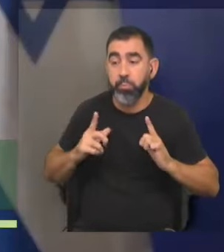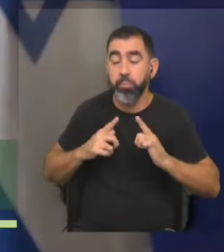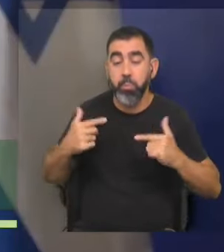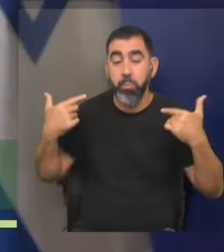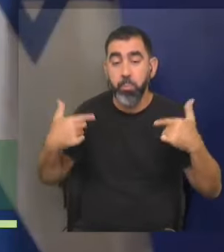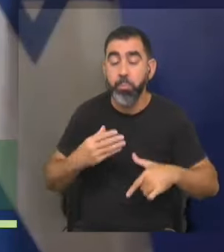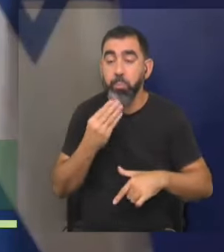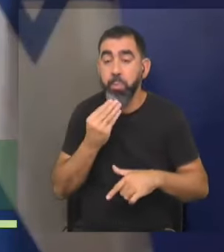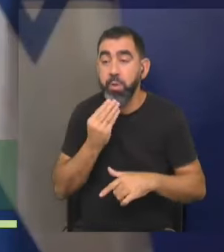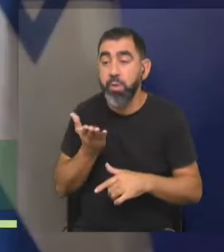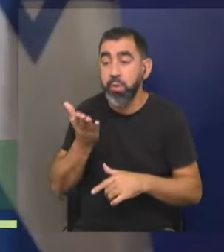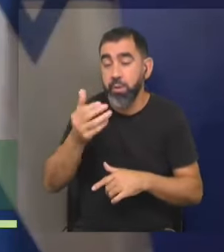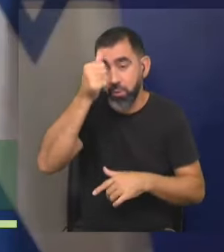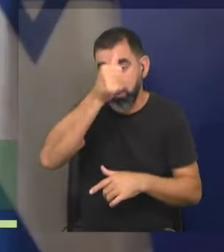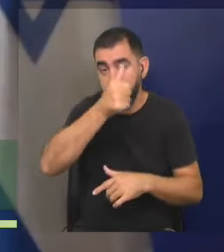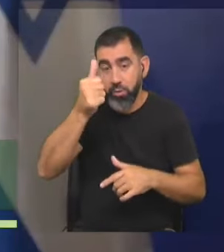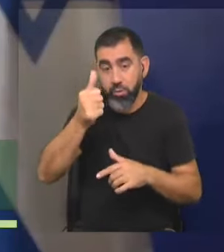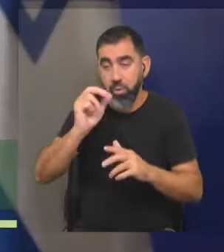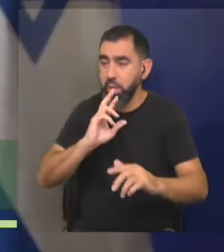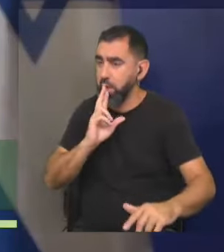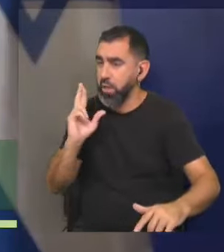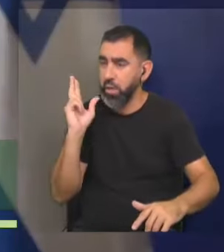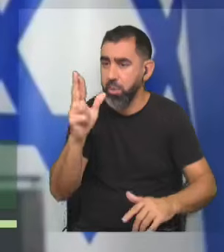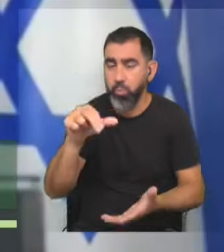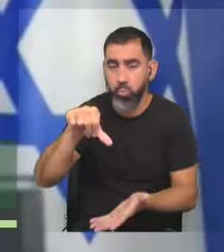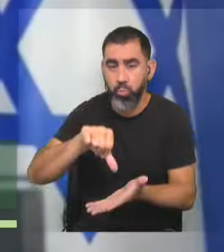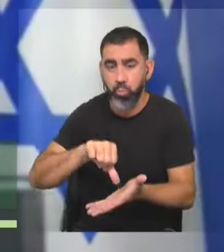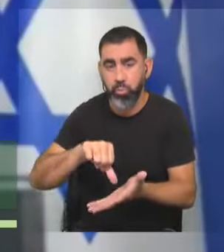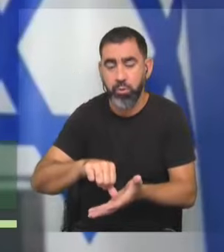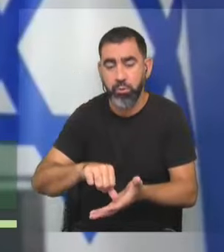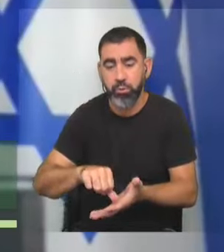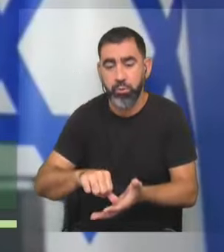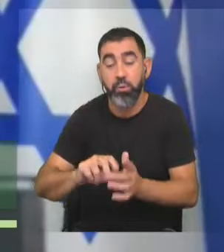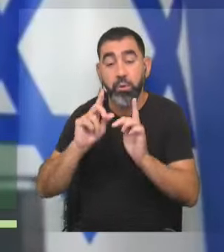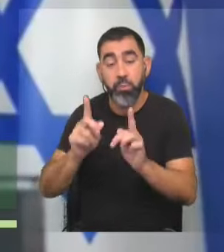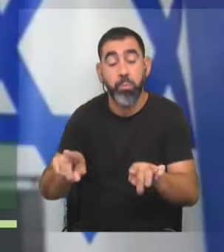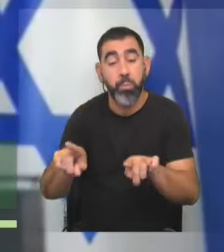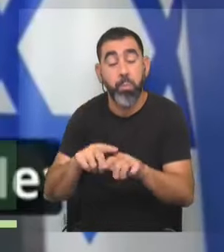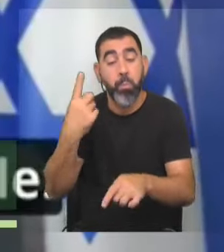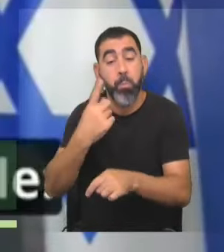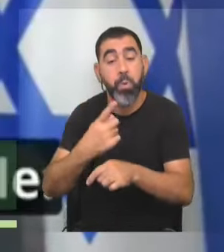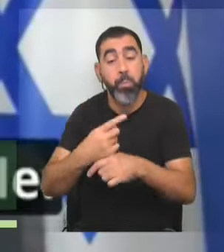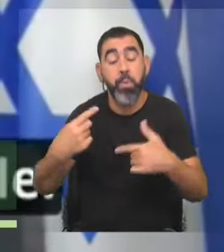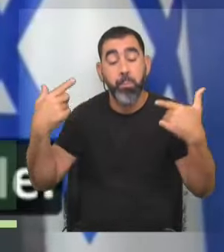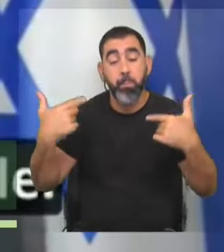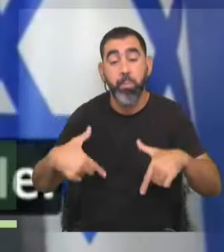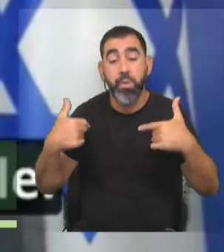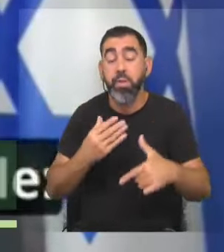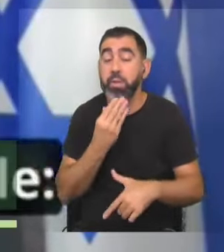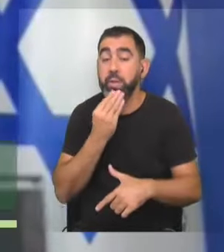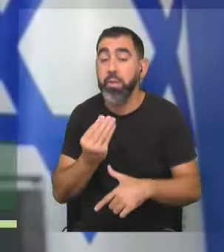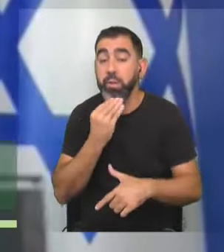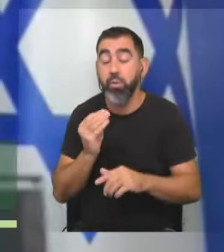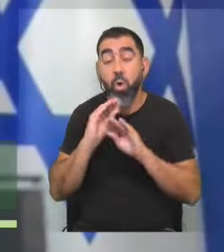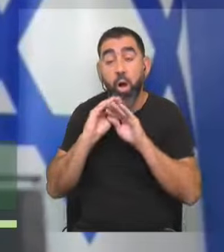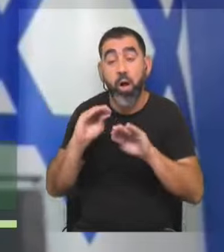israelíes pidieron este domingo una fuerte respuesta de su país al ataque Como así lo ha hecho el Primer Ministro israelí Benjamin netanyahu que